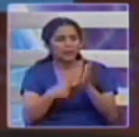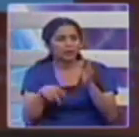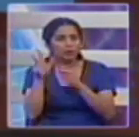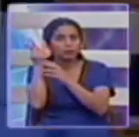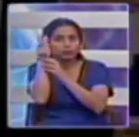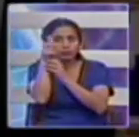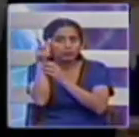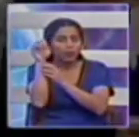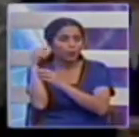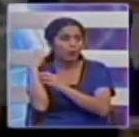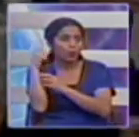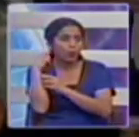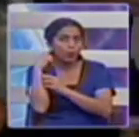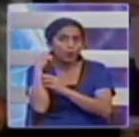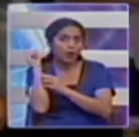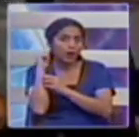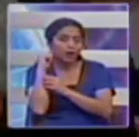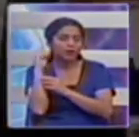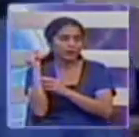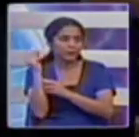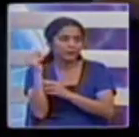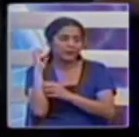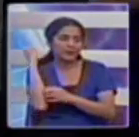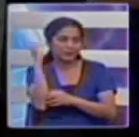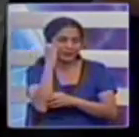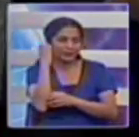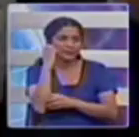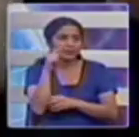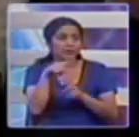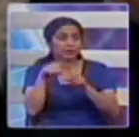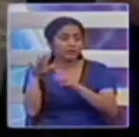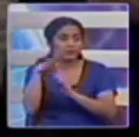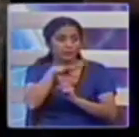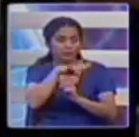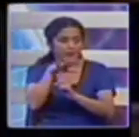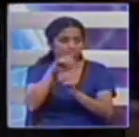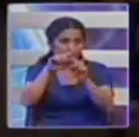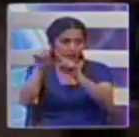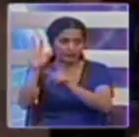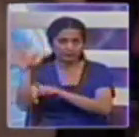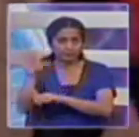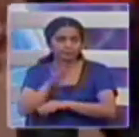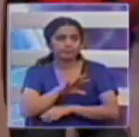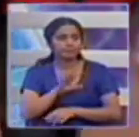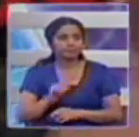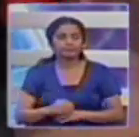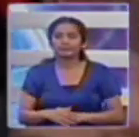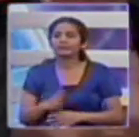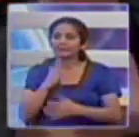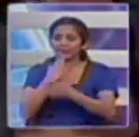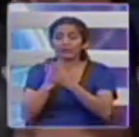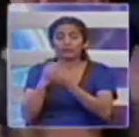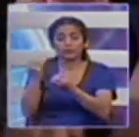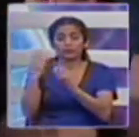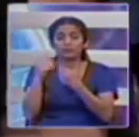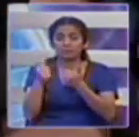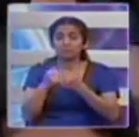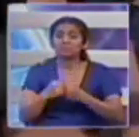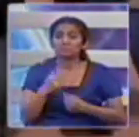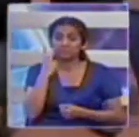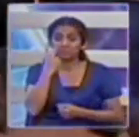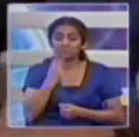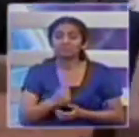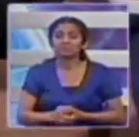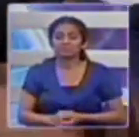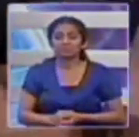parques. Eso es importante en el tema de tecnología. Listo, muy gentil. Muchas gracias entonces al coronel Rómulo Montalvo, director del Consejo de Seguridad Ciudadana. Ustedes tienen ahí los